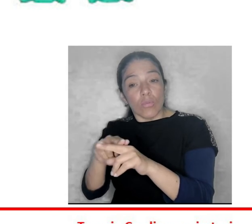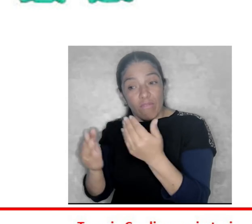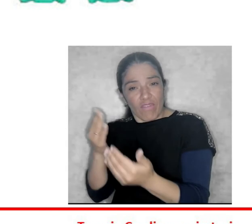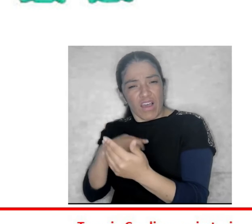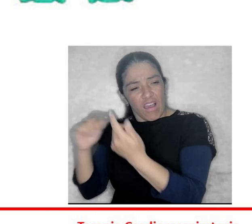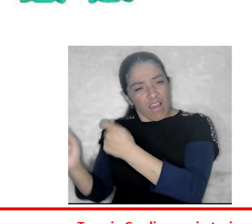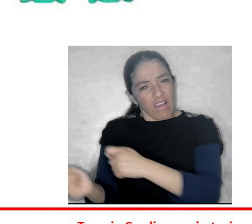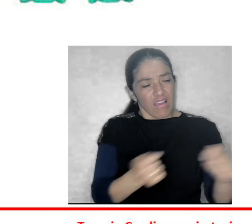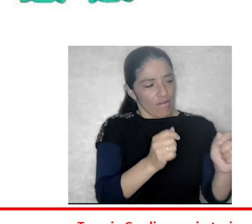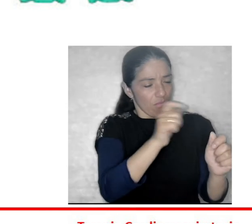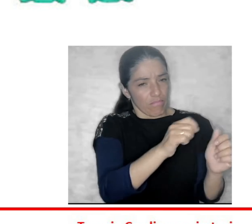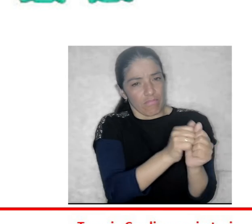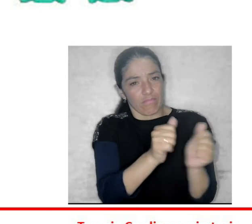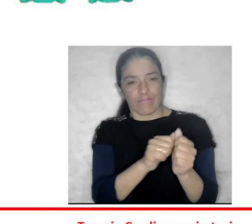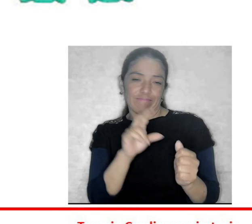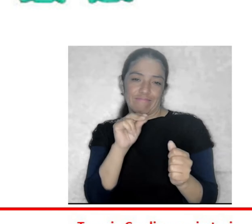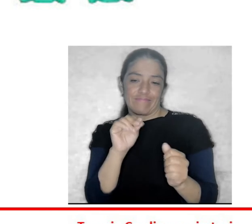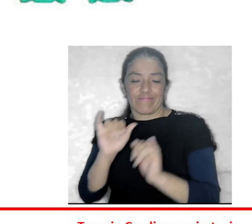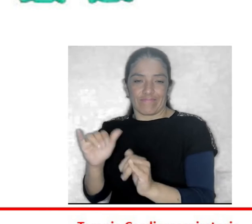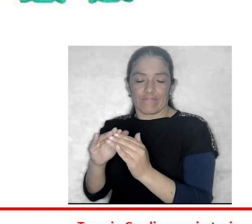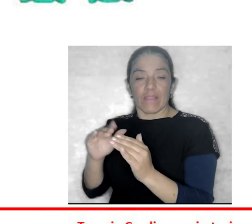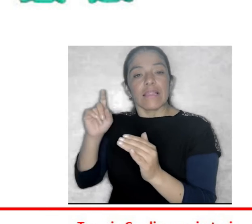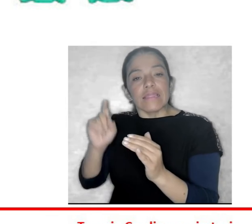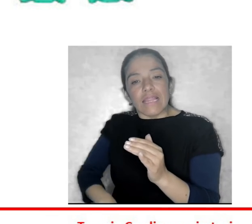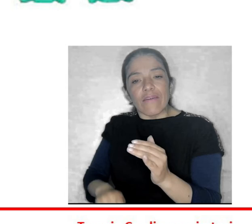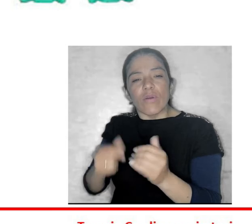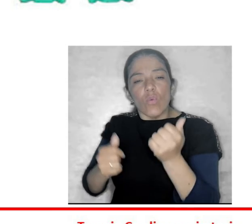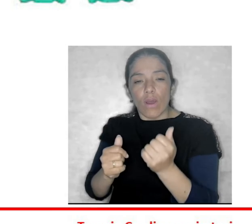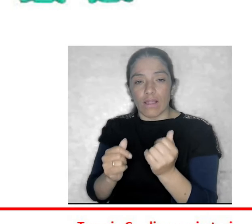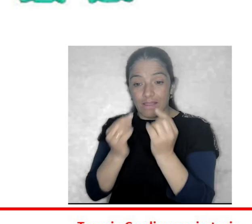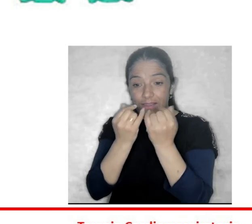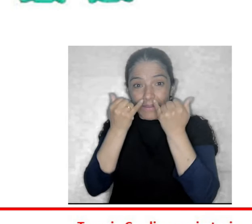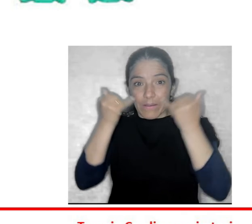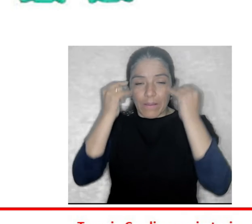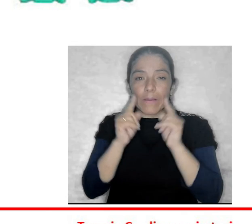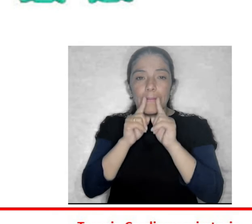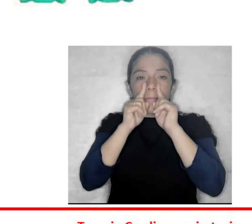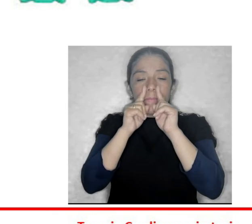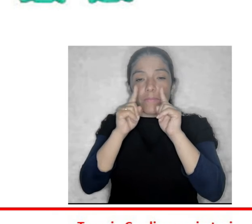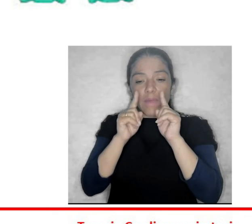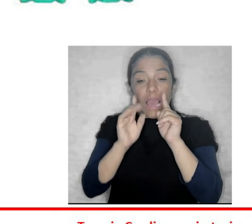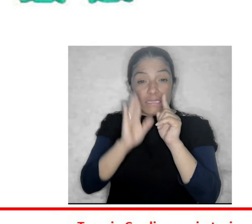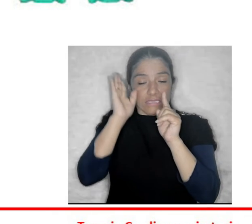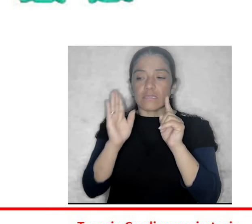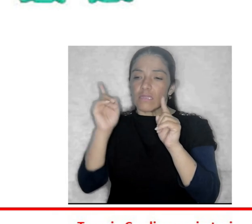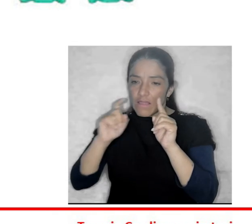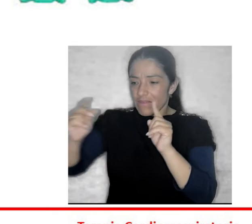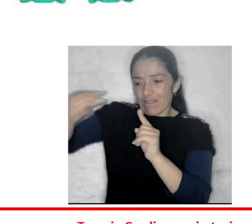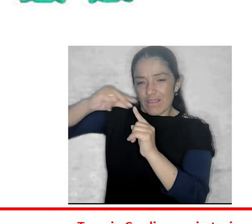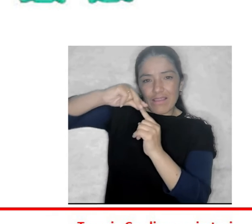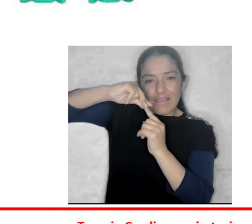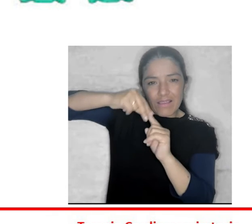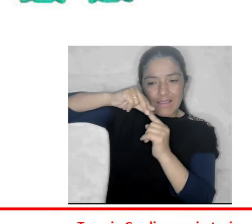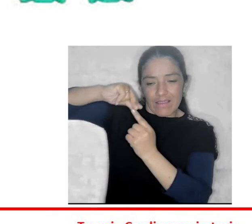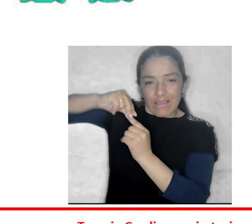portátil para transportar al paciente y se debe adaptar la cánula nasal directamente con un Racor o un